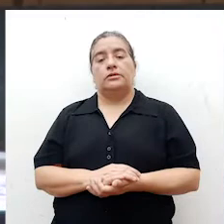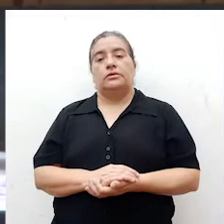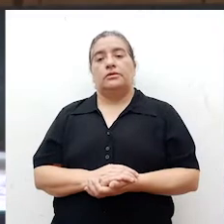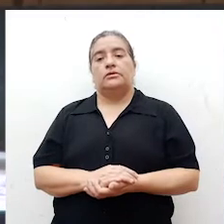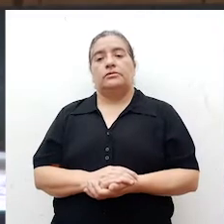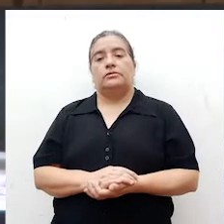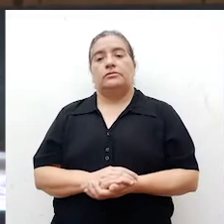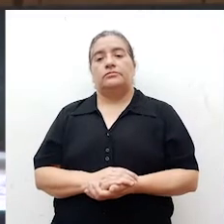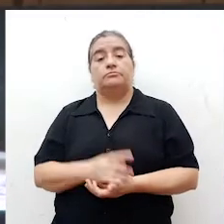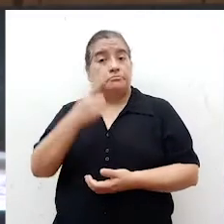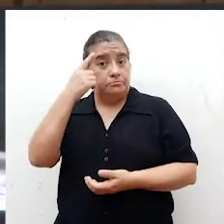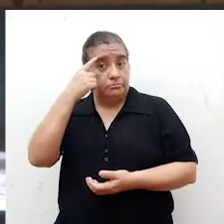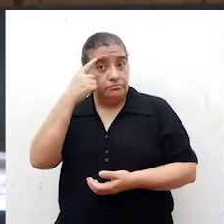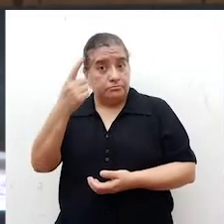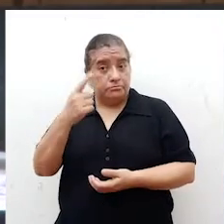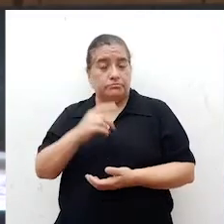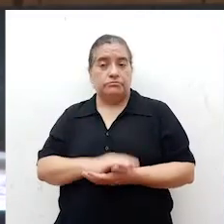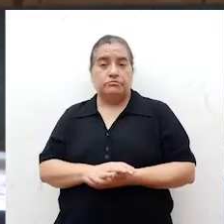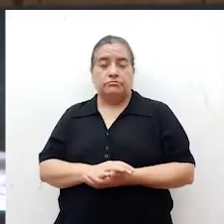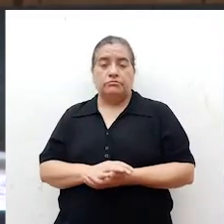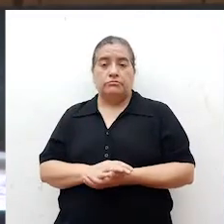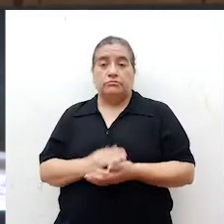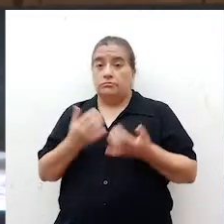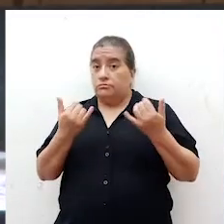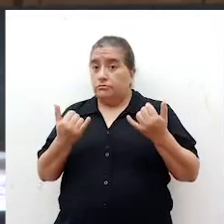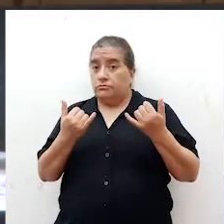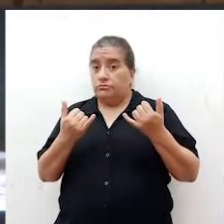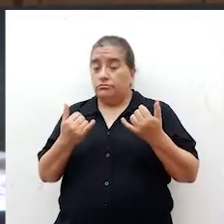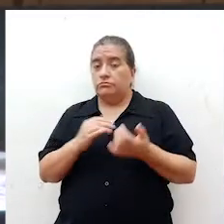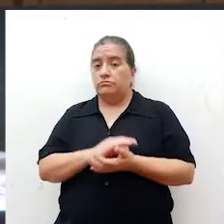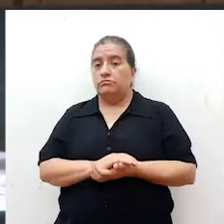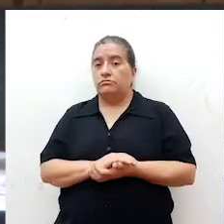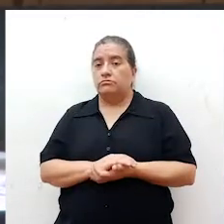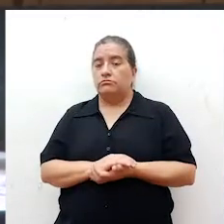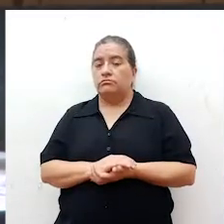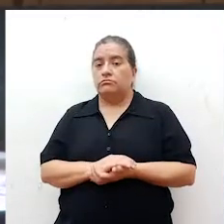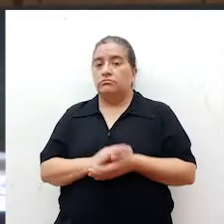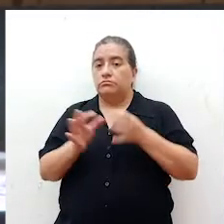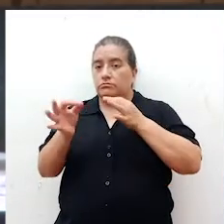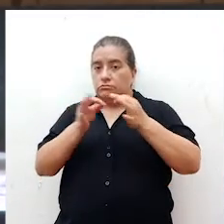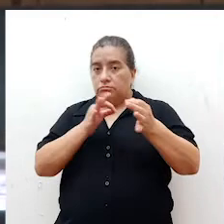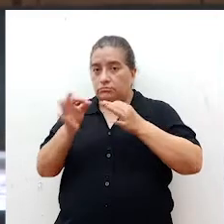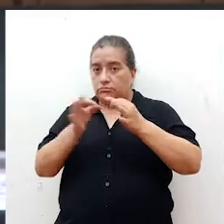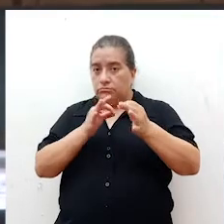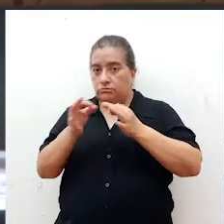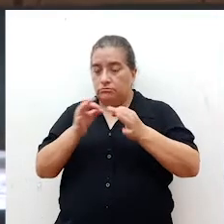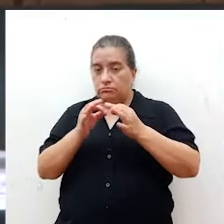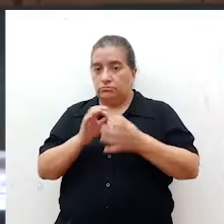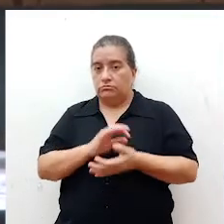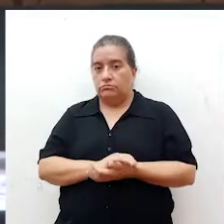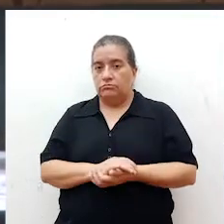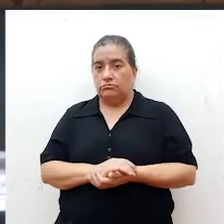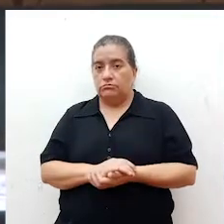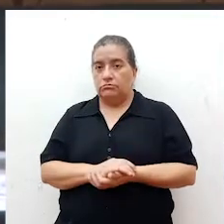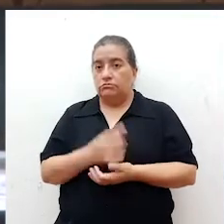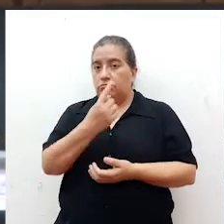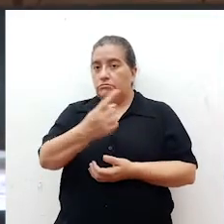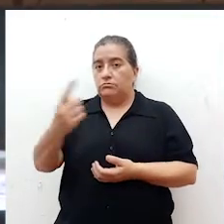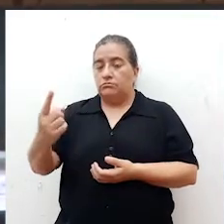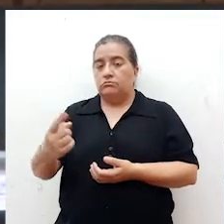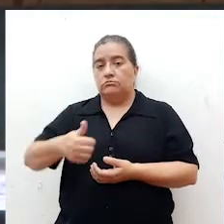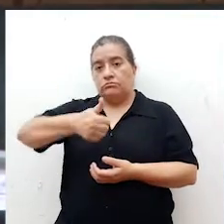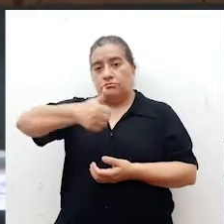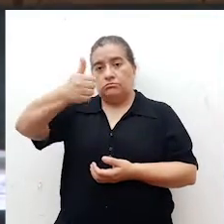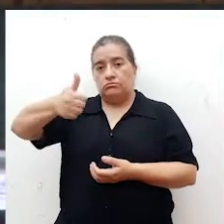permanentemente, justamente para poder hacer un seguimiento y someter un escrutinio todos esos avances y decisiones. Segundo, creemos que el Estado